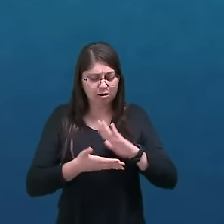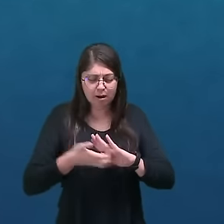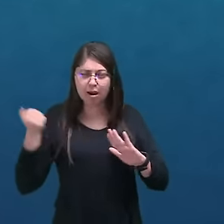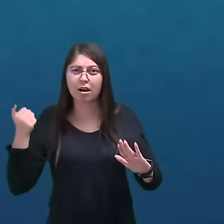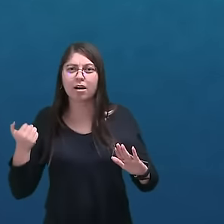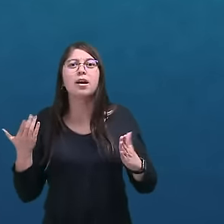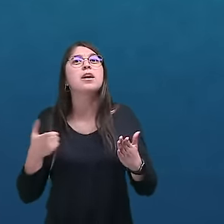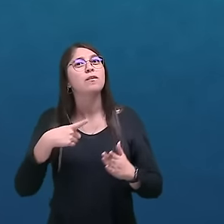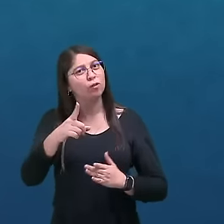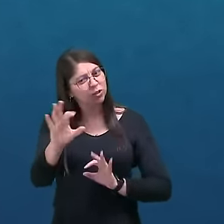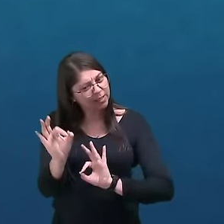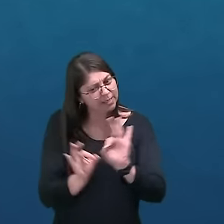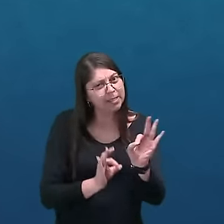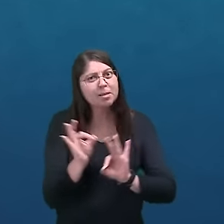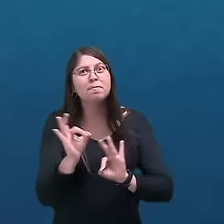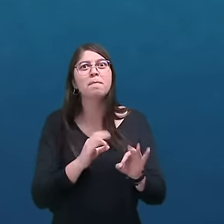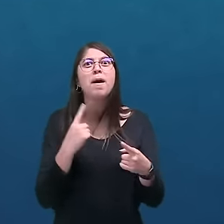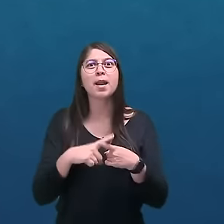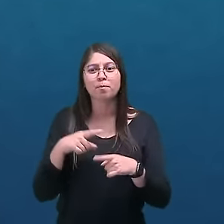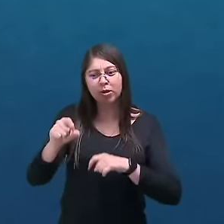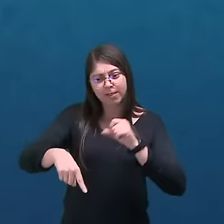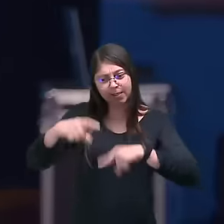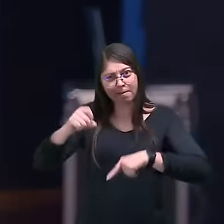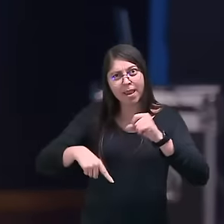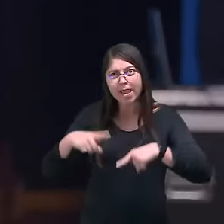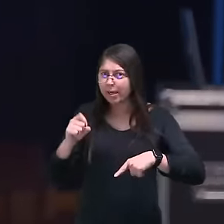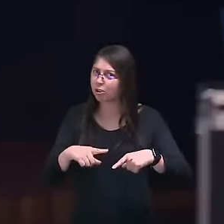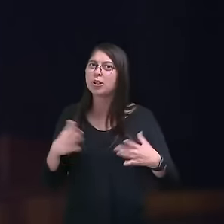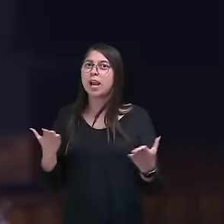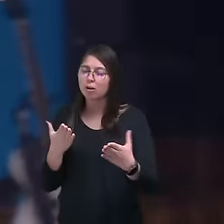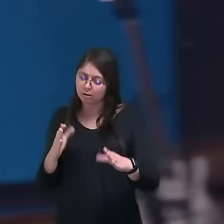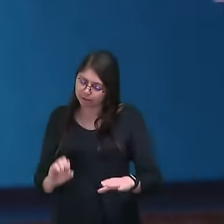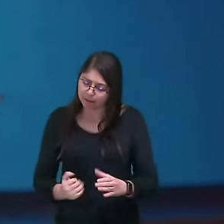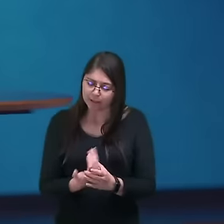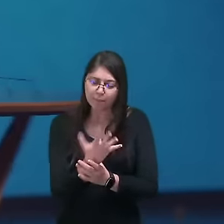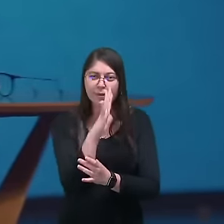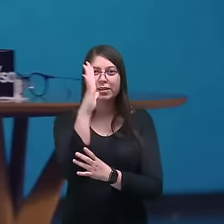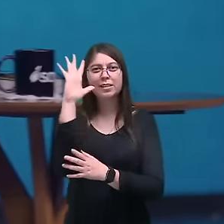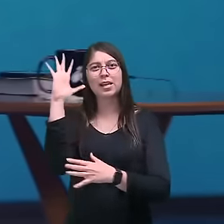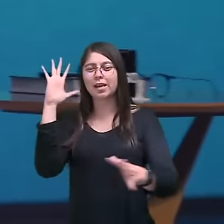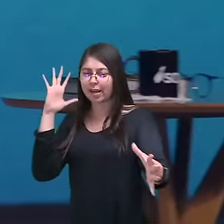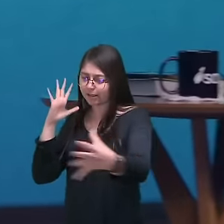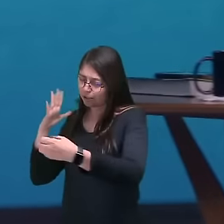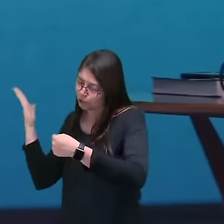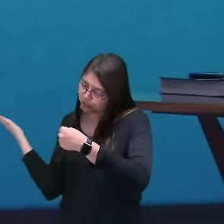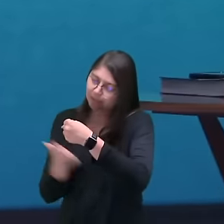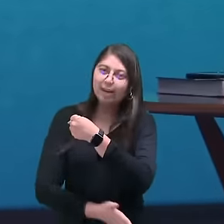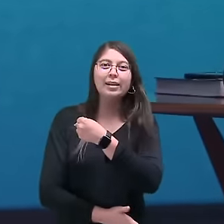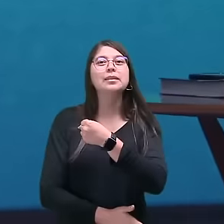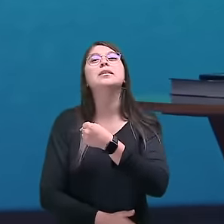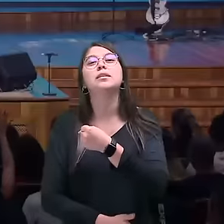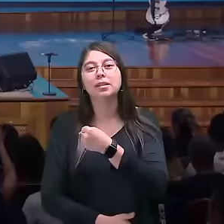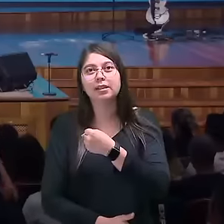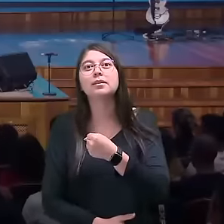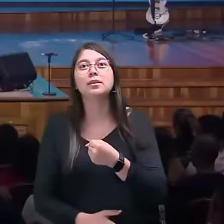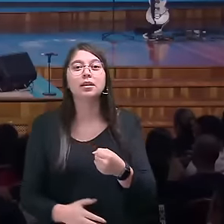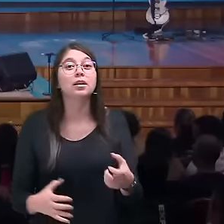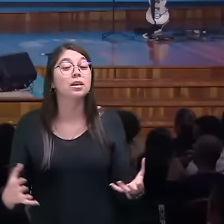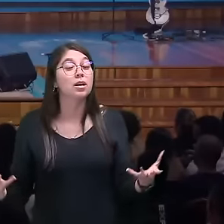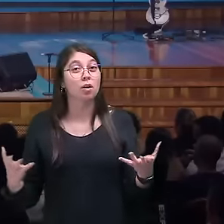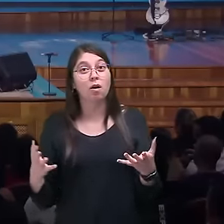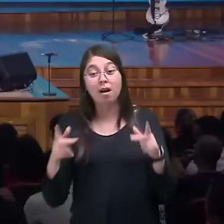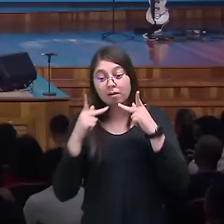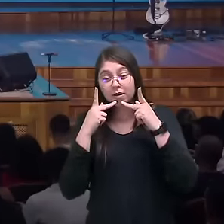se prepara para la mayor coleita, se prepara para la mayor coleita. Yo estoy sintiendo poder de Dios. Yo voy a liberar